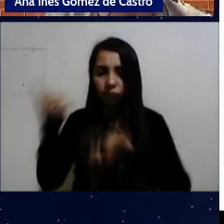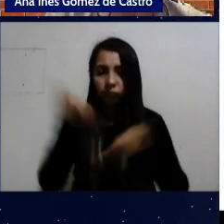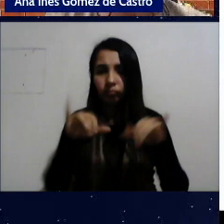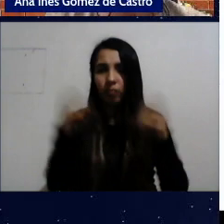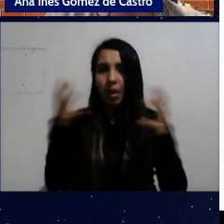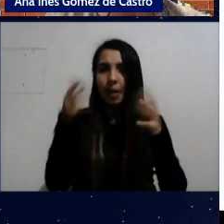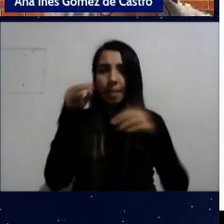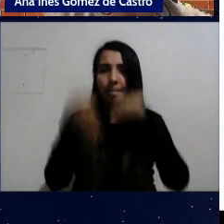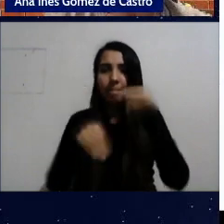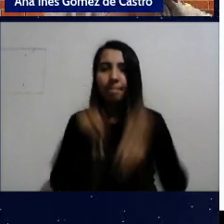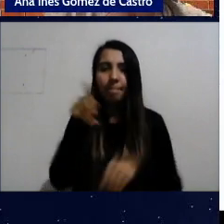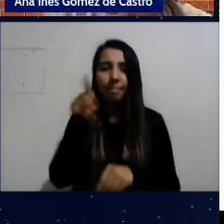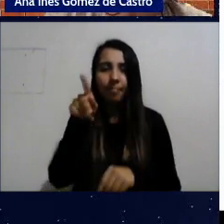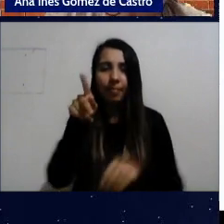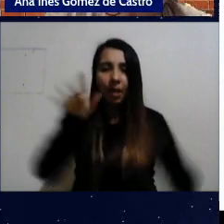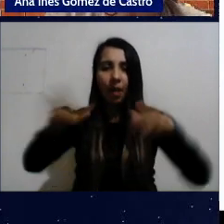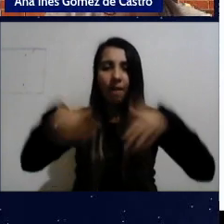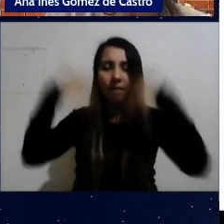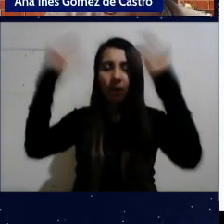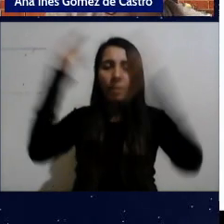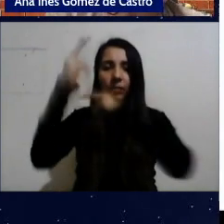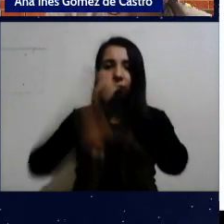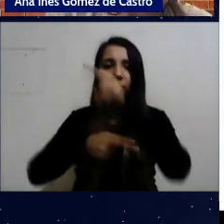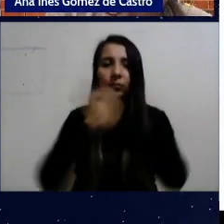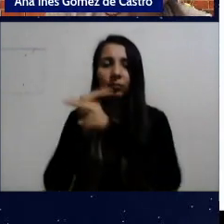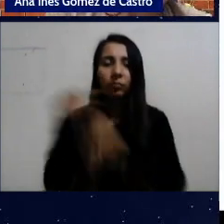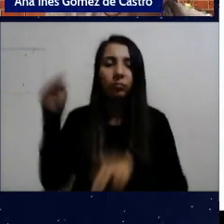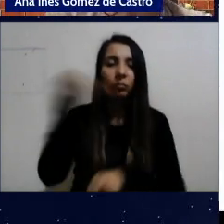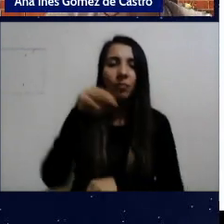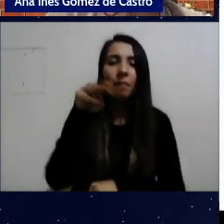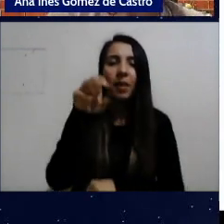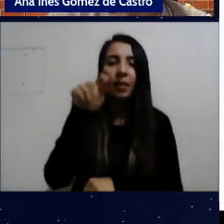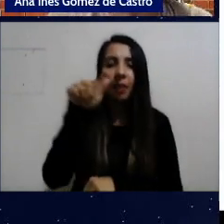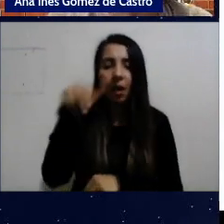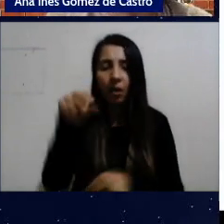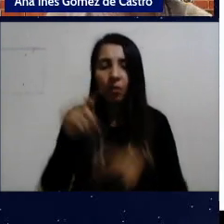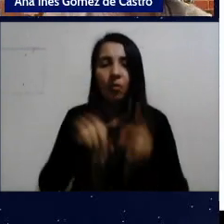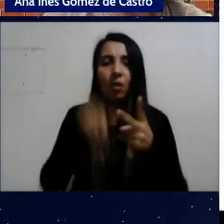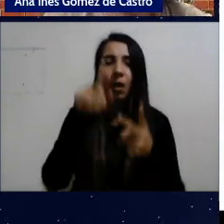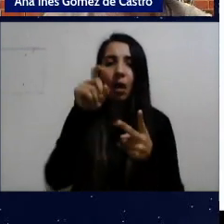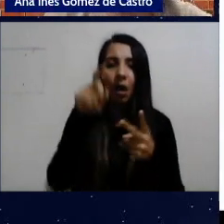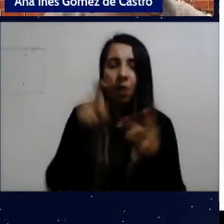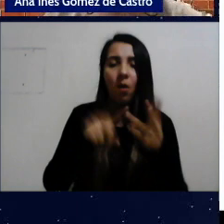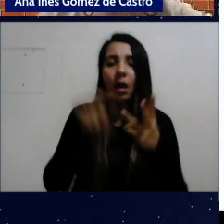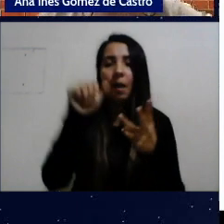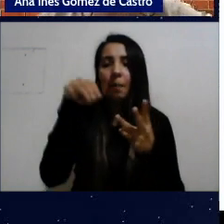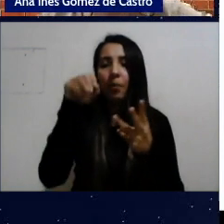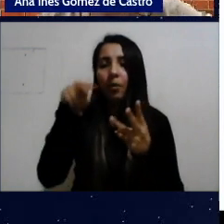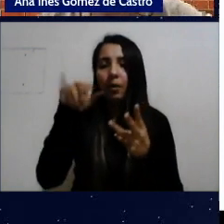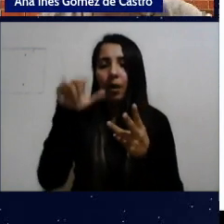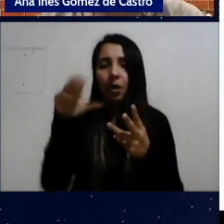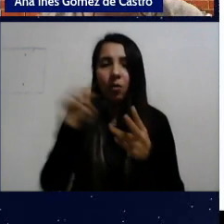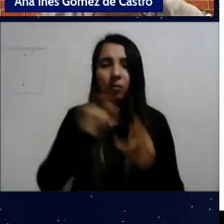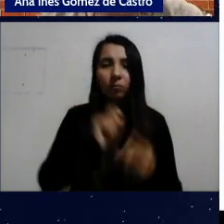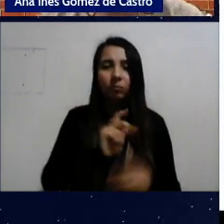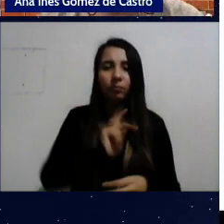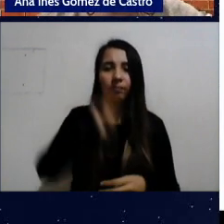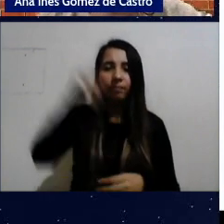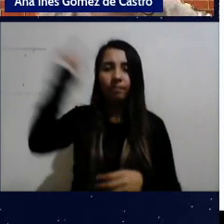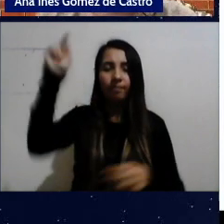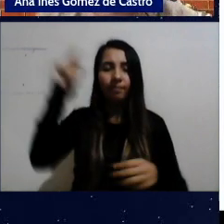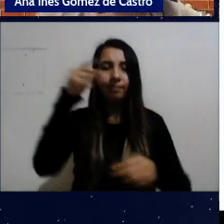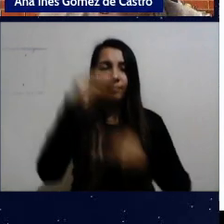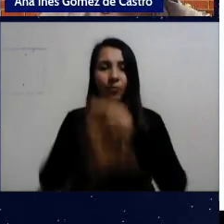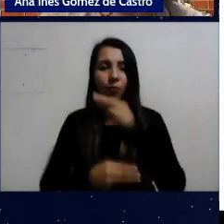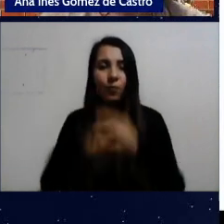una atmósfera en la cual había metano, amoníaco, agua y hidrógeno que pretendía simular la atmósfera